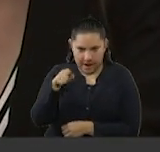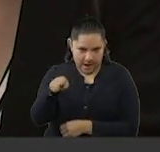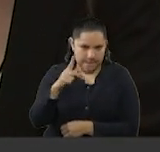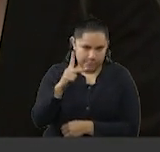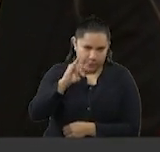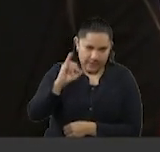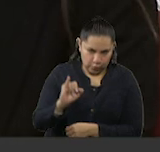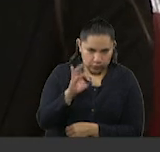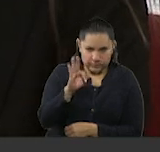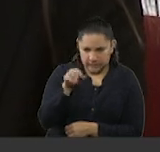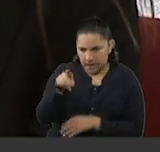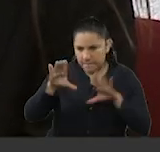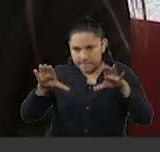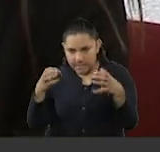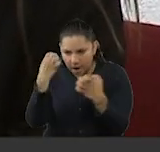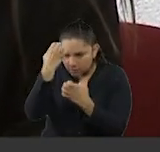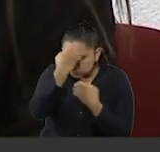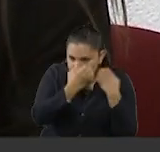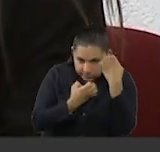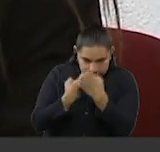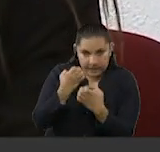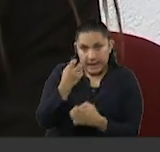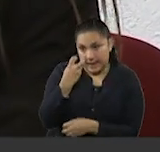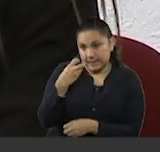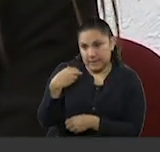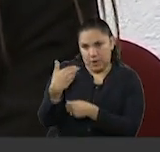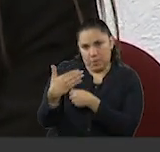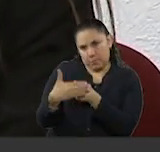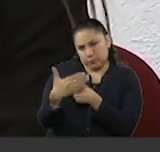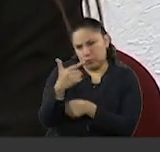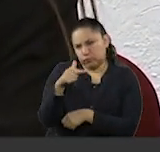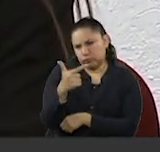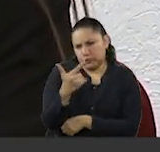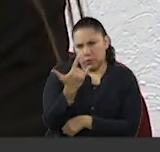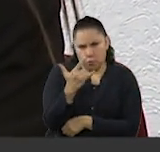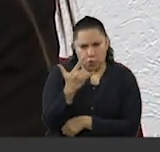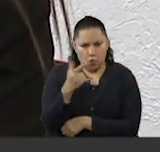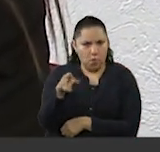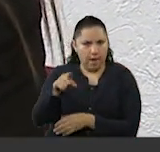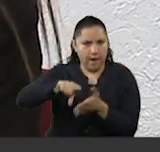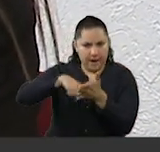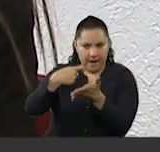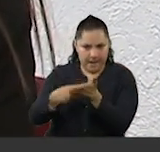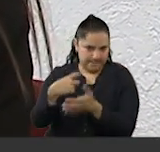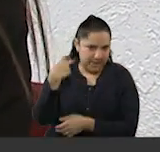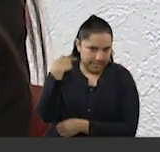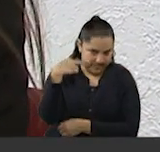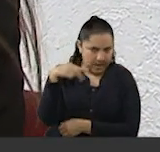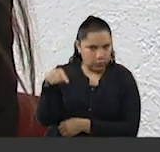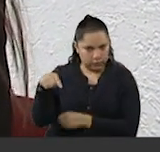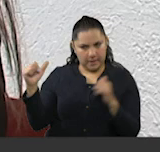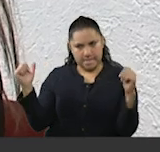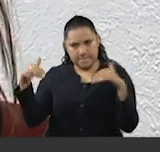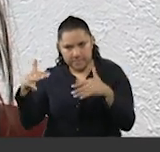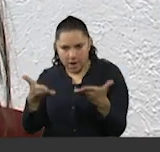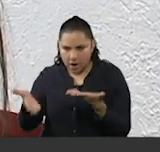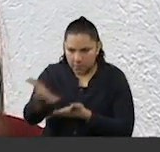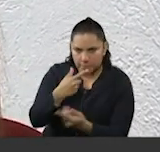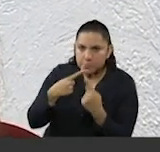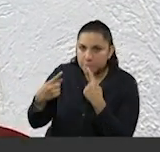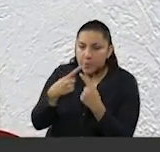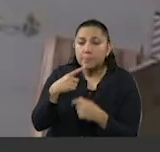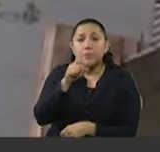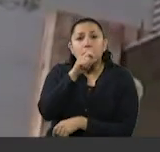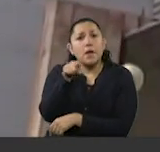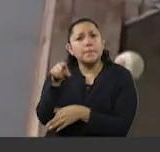llevar a cabo este 12 de julio en Xalapa, Veracruz, y se refirió específicamente al objetivo que tendrá la creación de